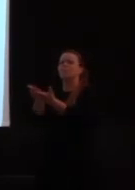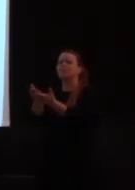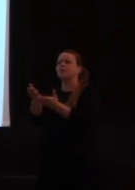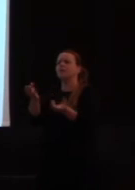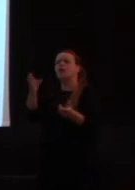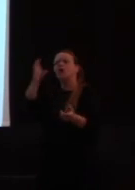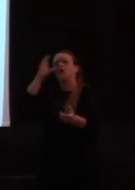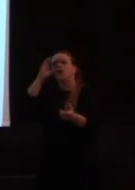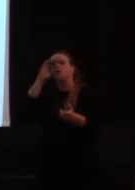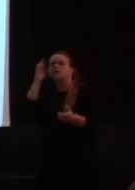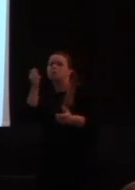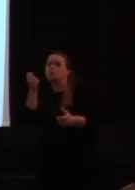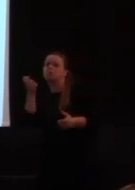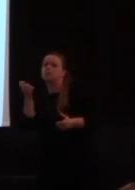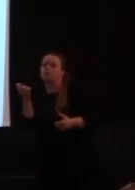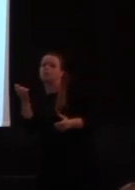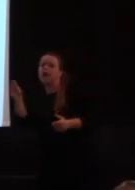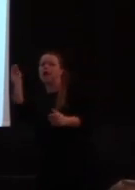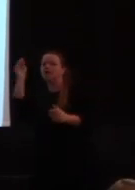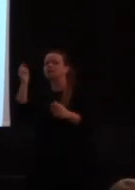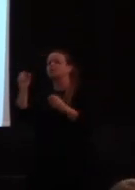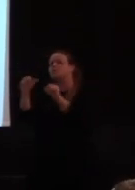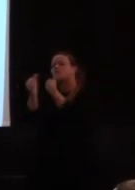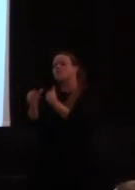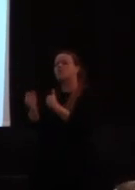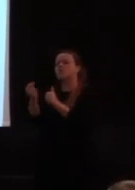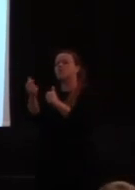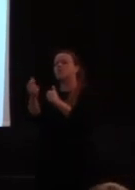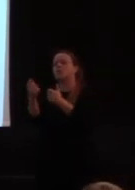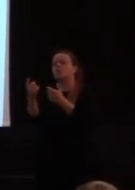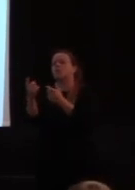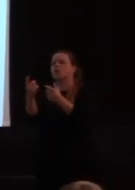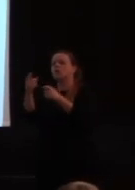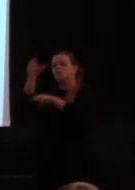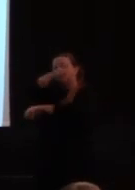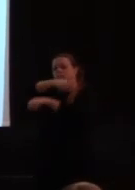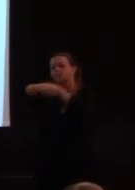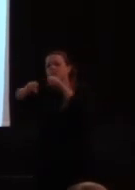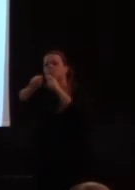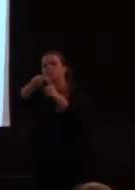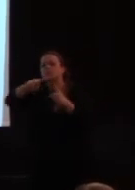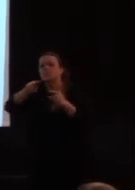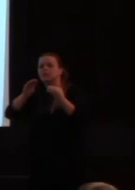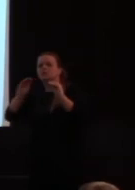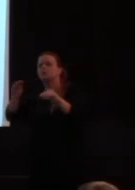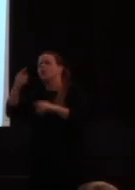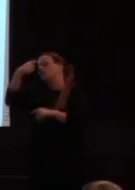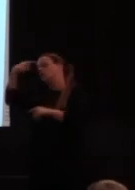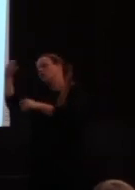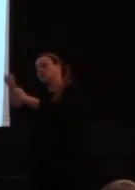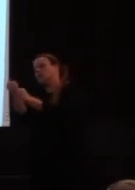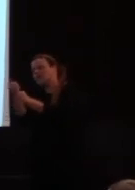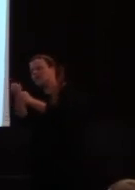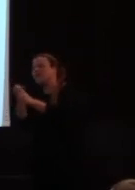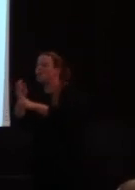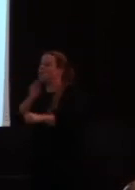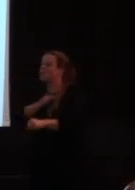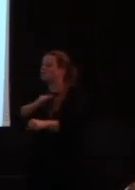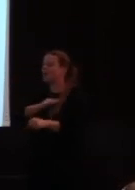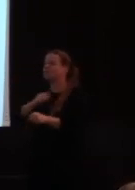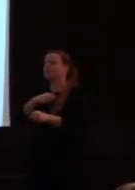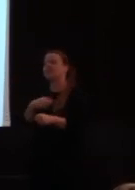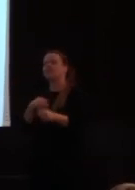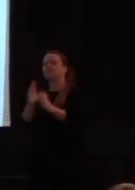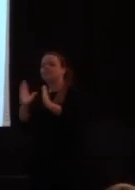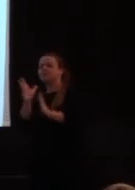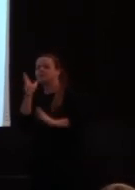pendientes un poquito más, ¿no? Estas formas de situarnos desde su punto de vista. Sé que tenéis mucho trabajo, sé que es un momento fatal, pero